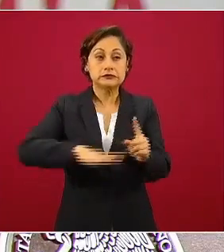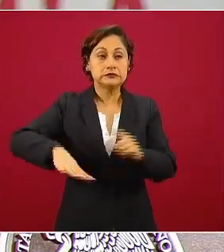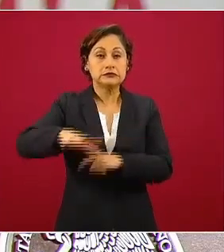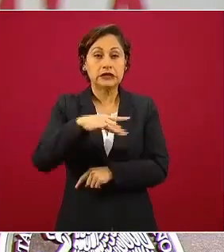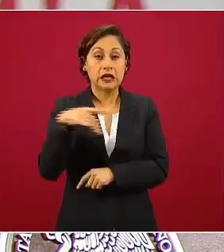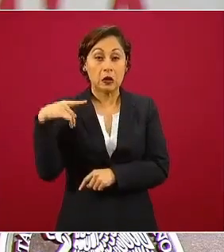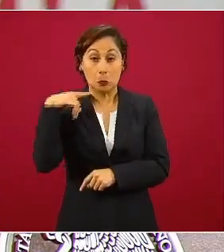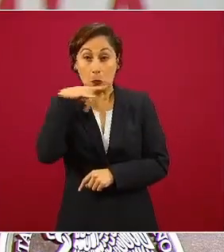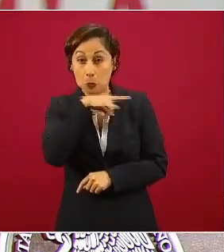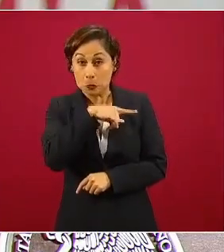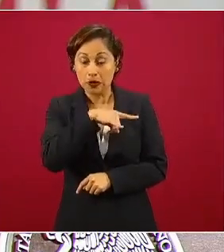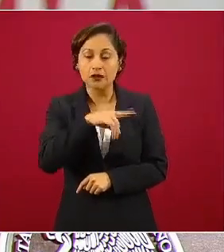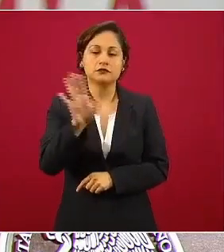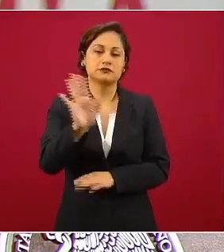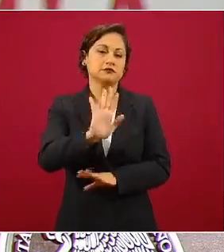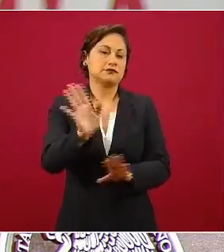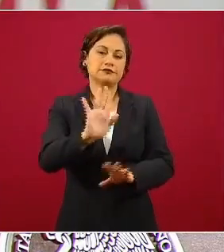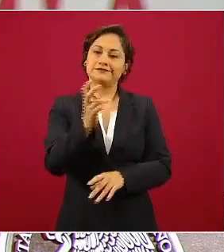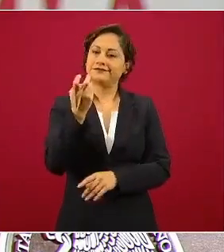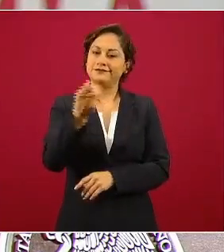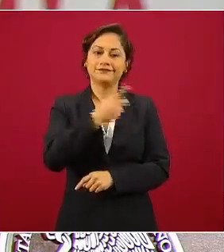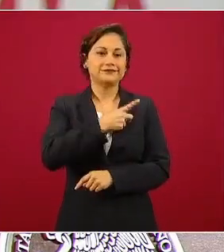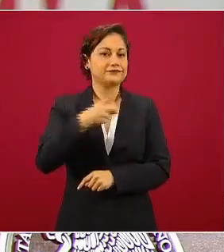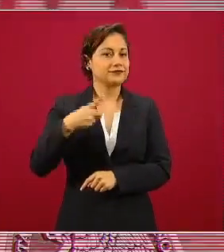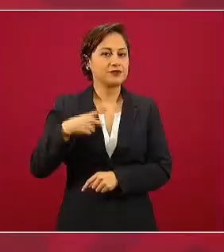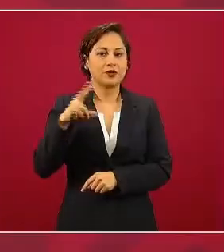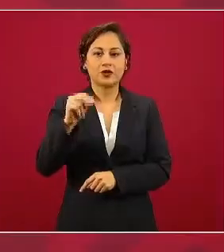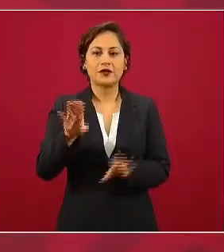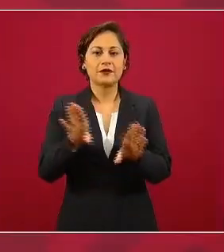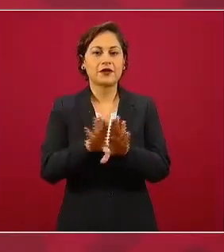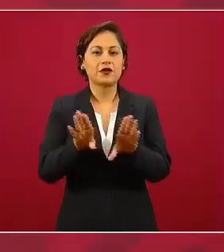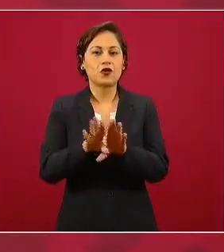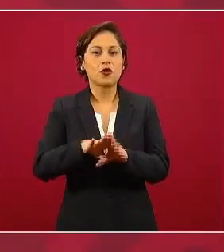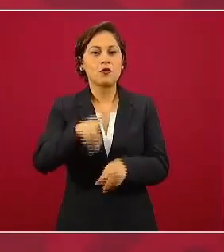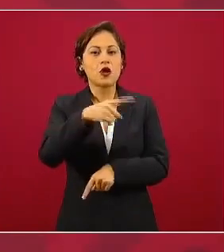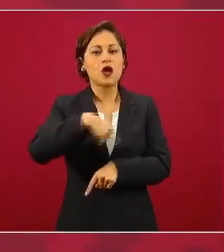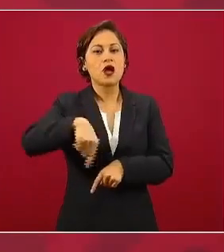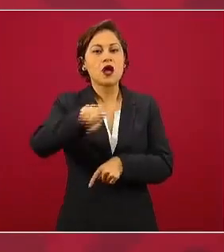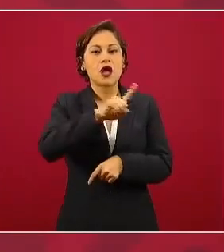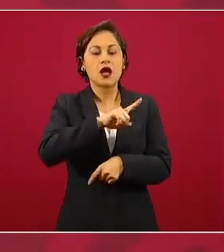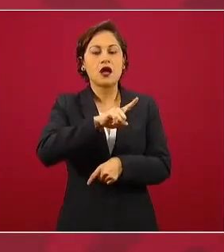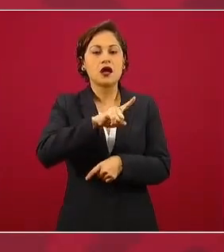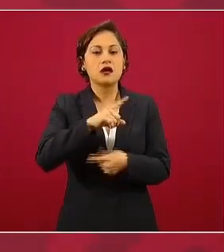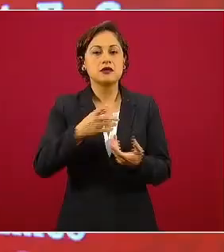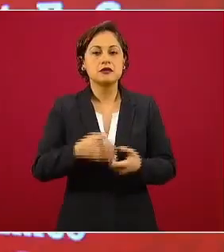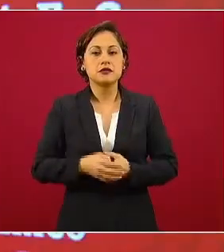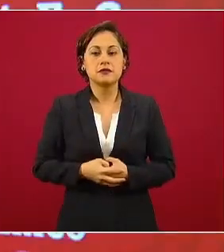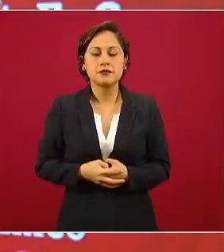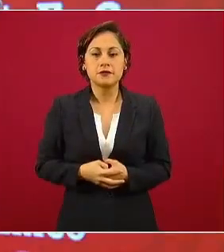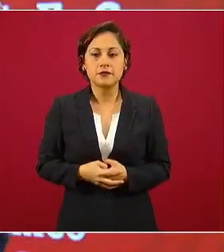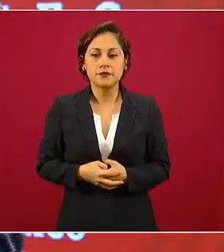¿Cómo se van a enzarapar? ¿Sí? Pues se van